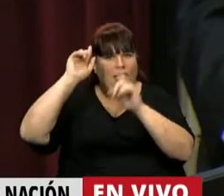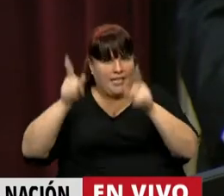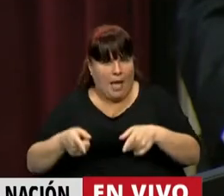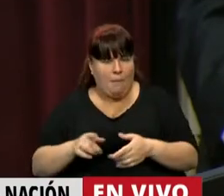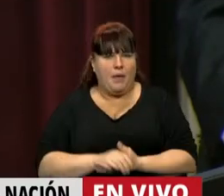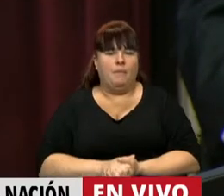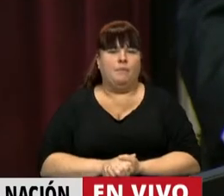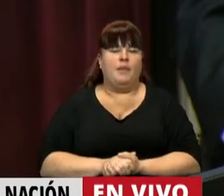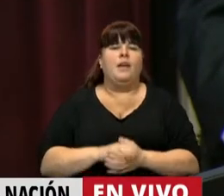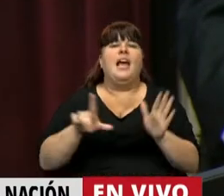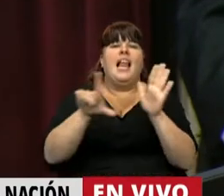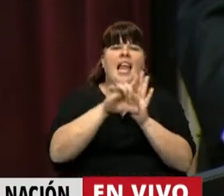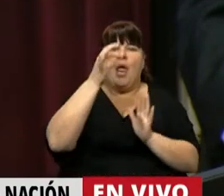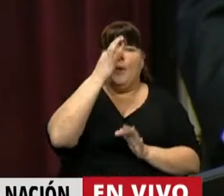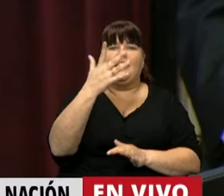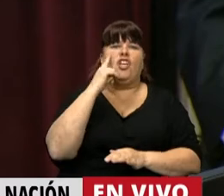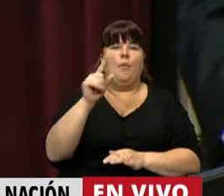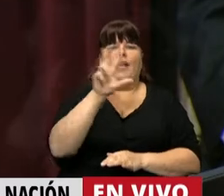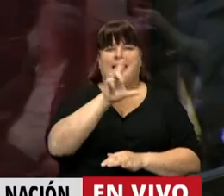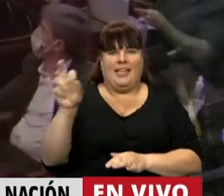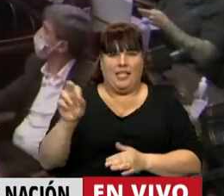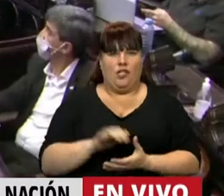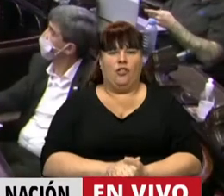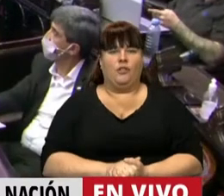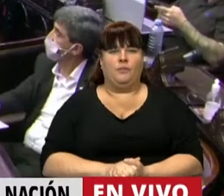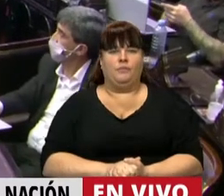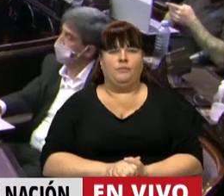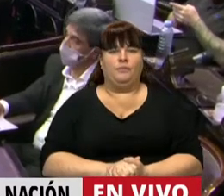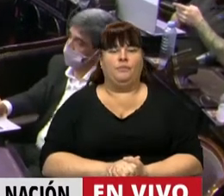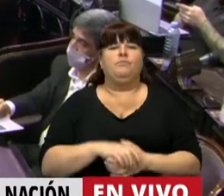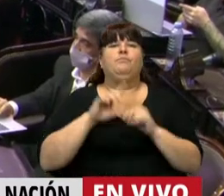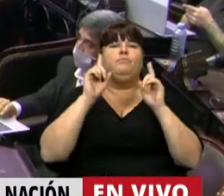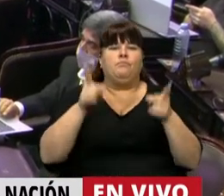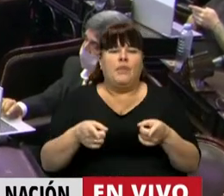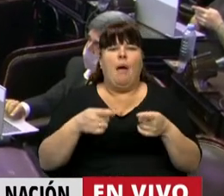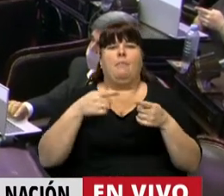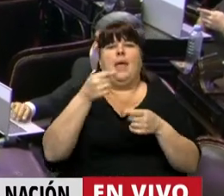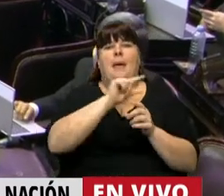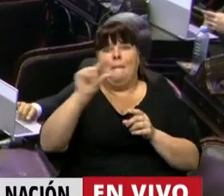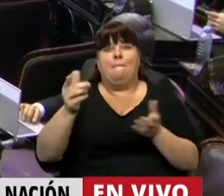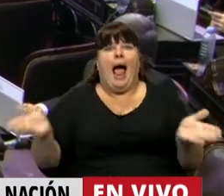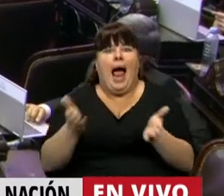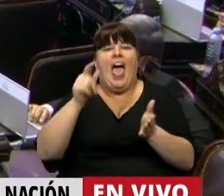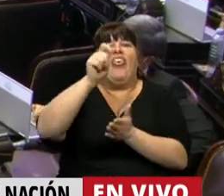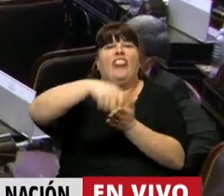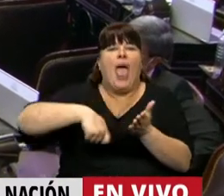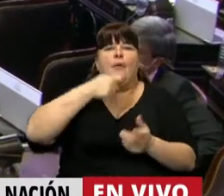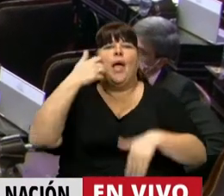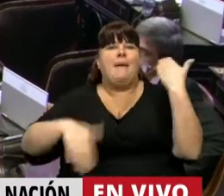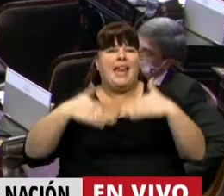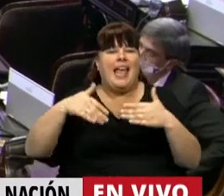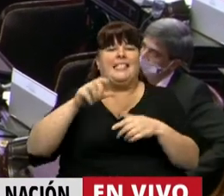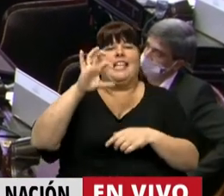mayoristas encuadrado en la ley 25.300 e incentivo de utilización del débito en